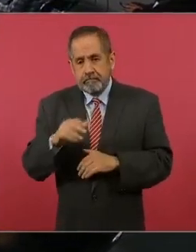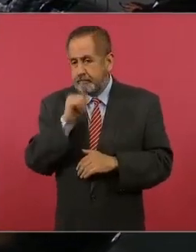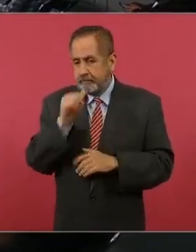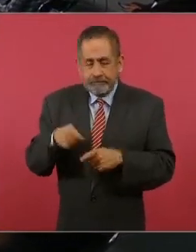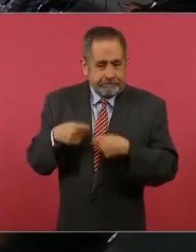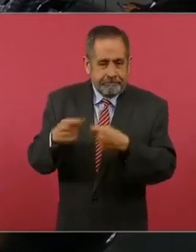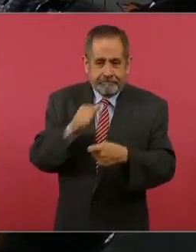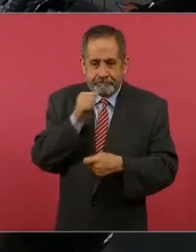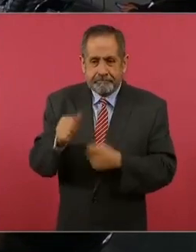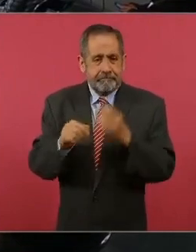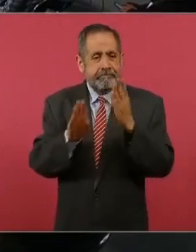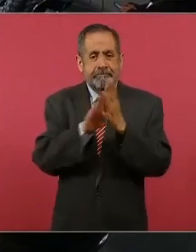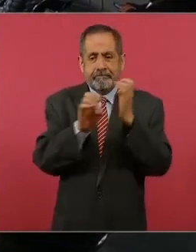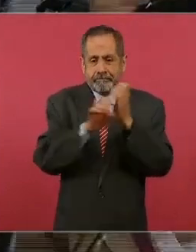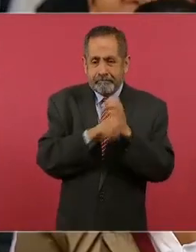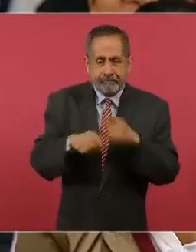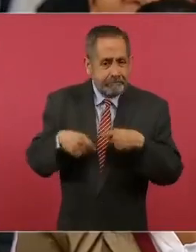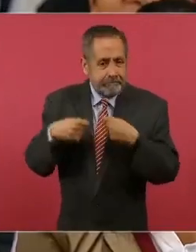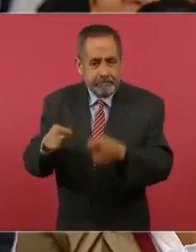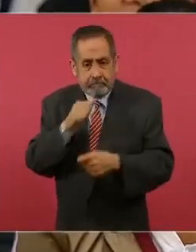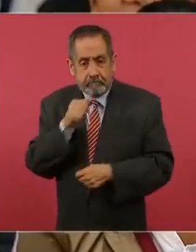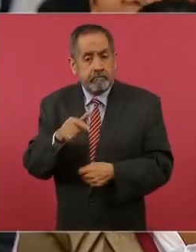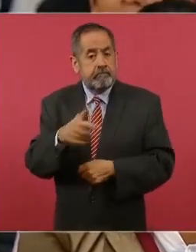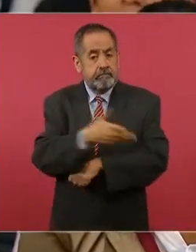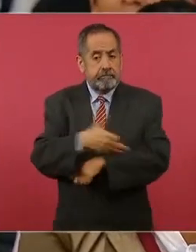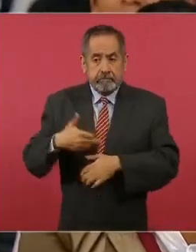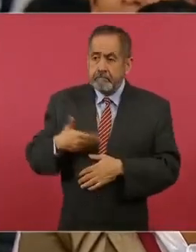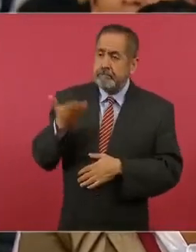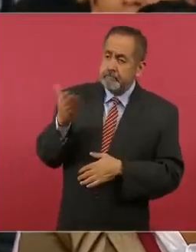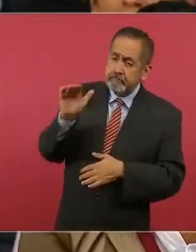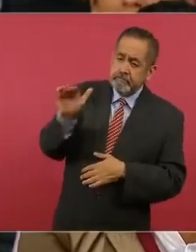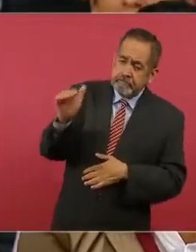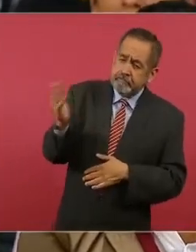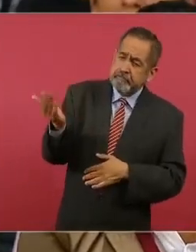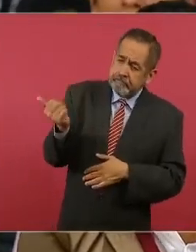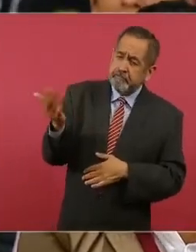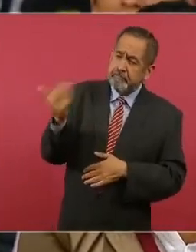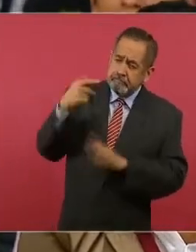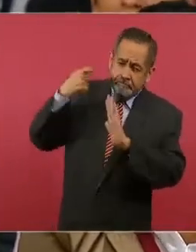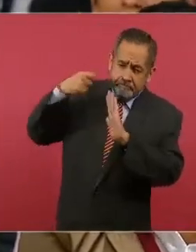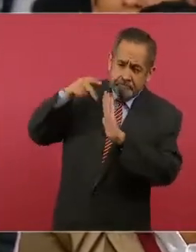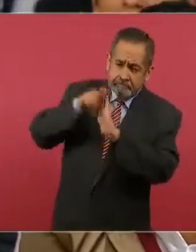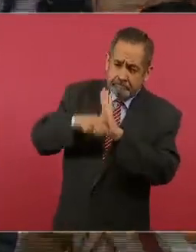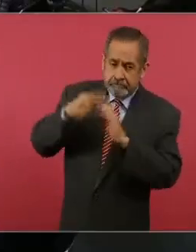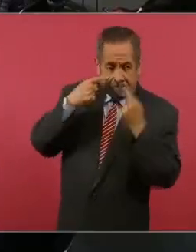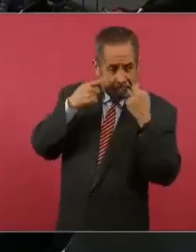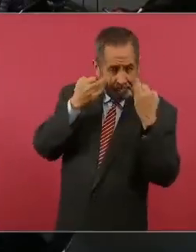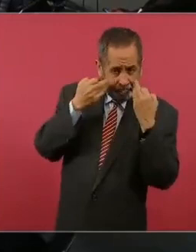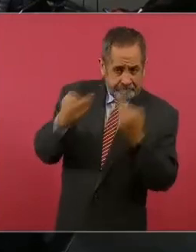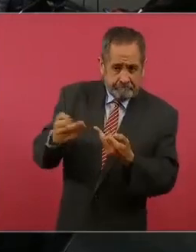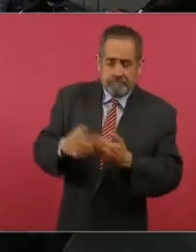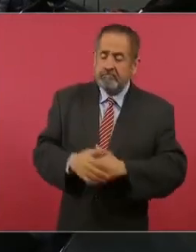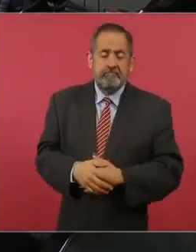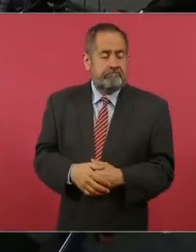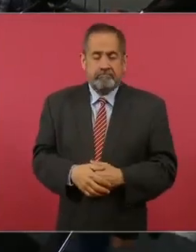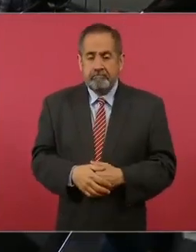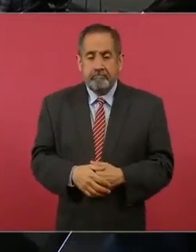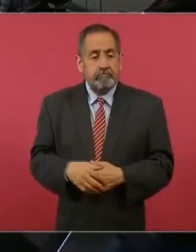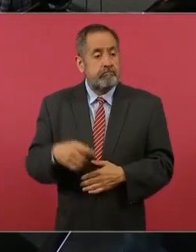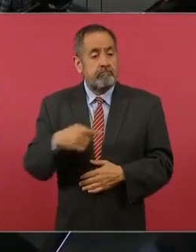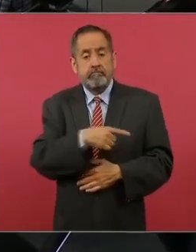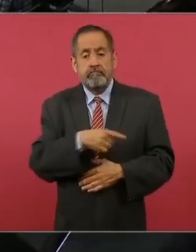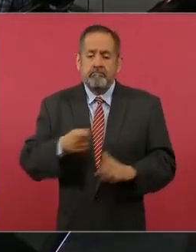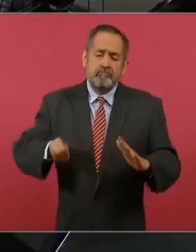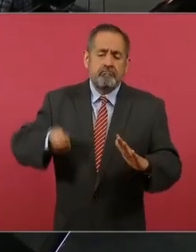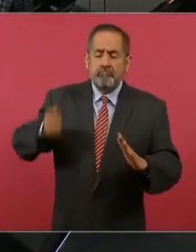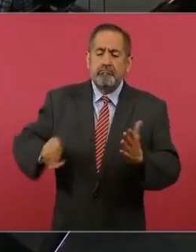tampoco del Metrobús, aunque la familia las ha solicitado desde el primer momento. Sin embargo, ya se determinó